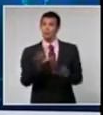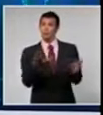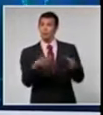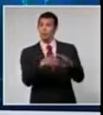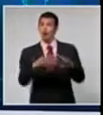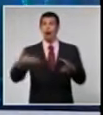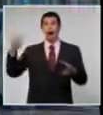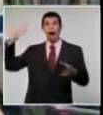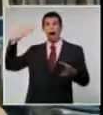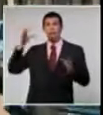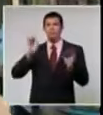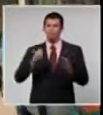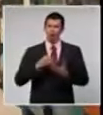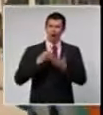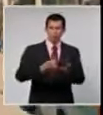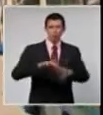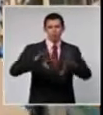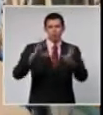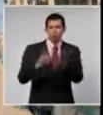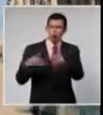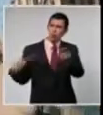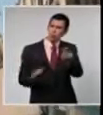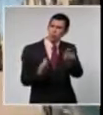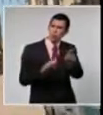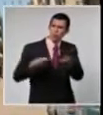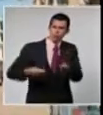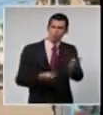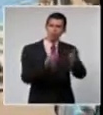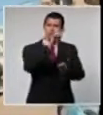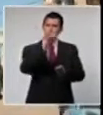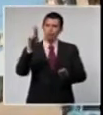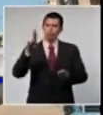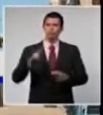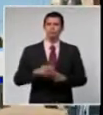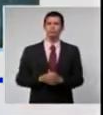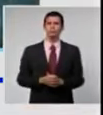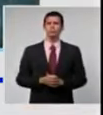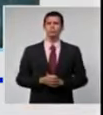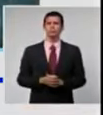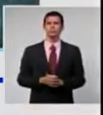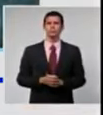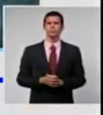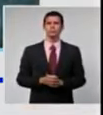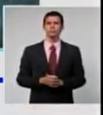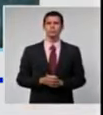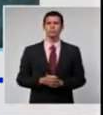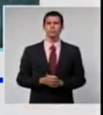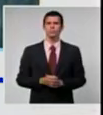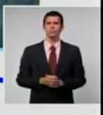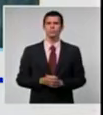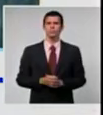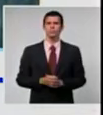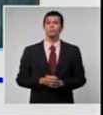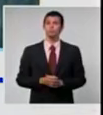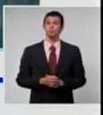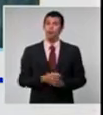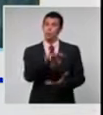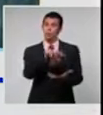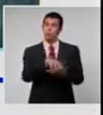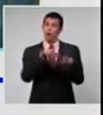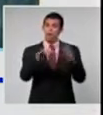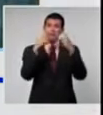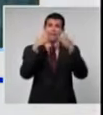Cuba. Desde su inauguración, el 14 de julio de 1925, este palacio ha sido escenario de una parte de